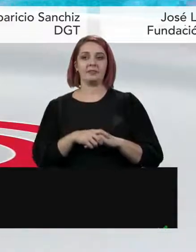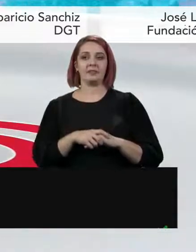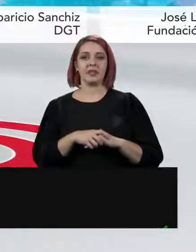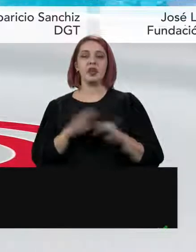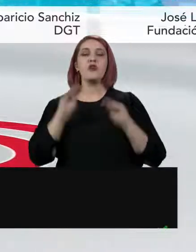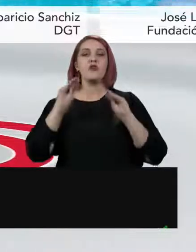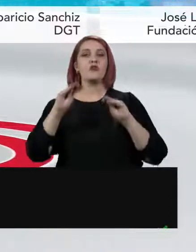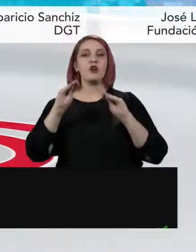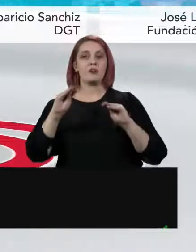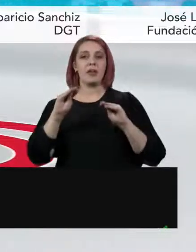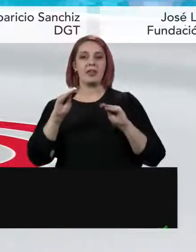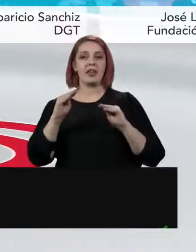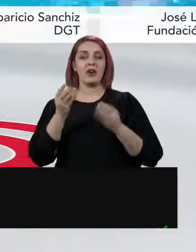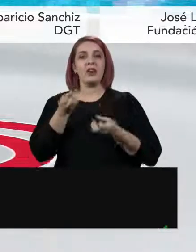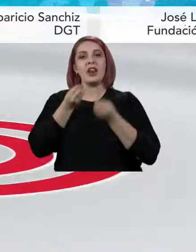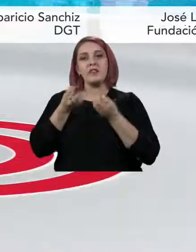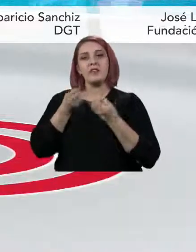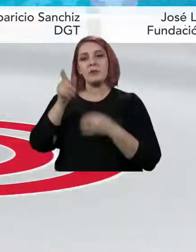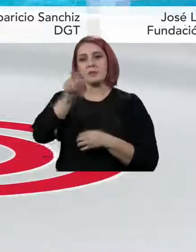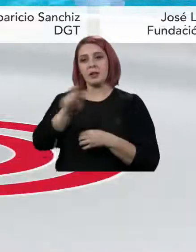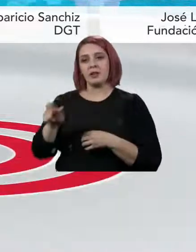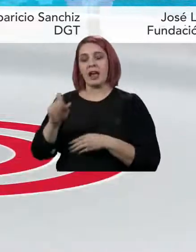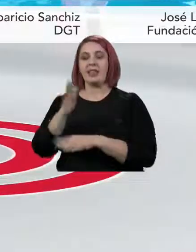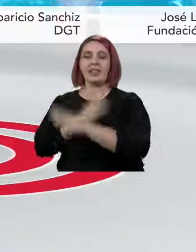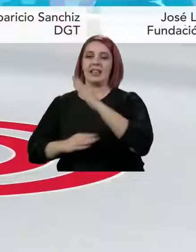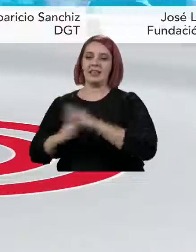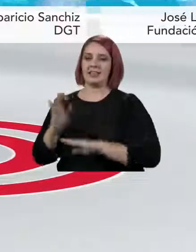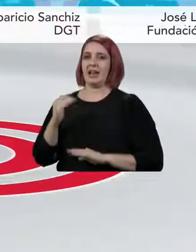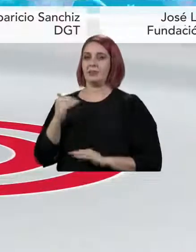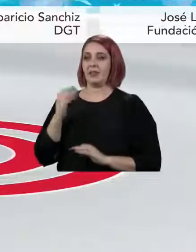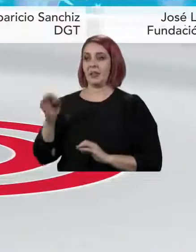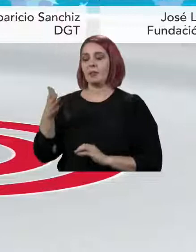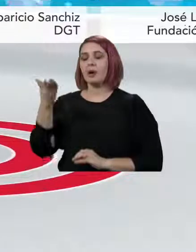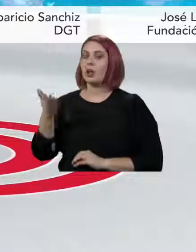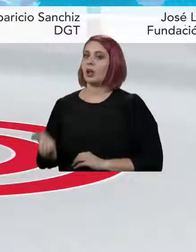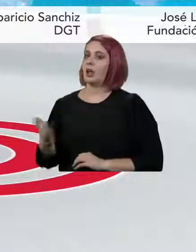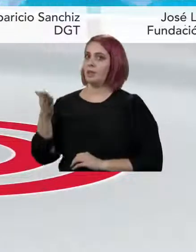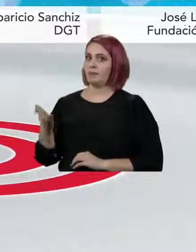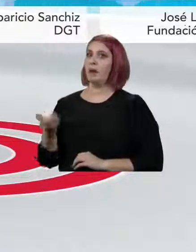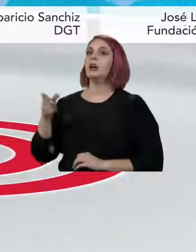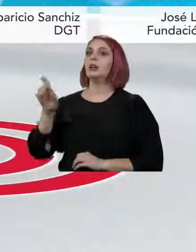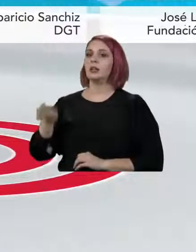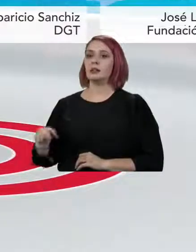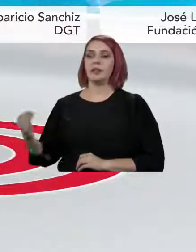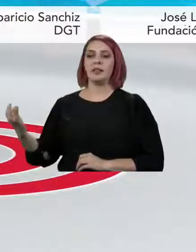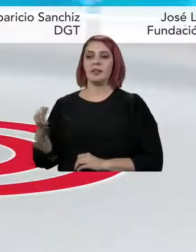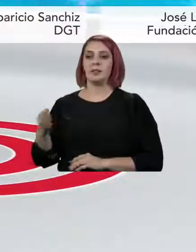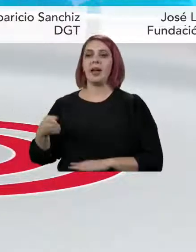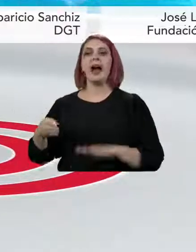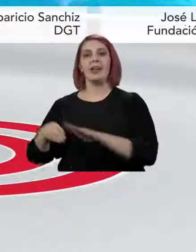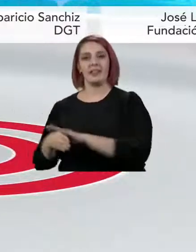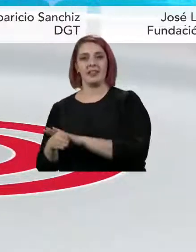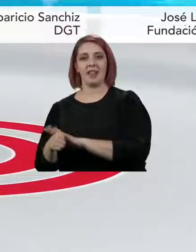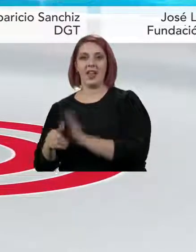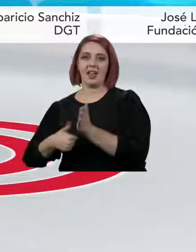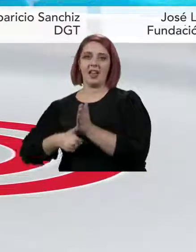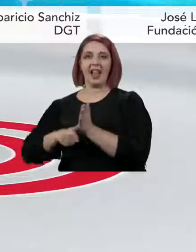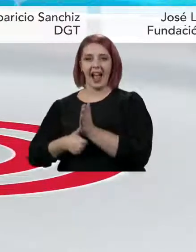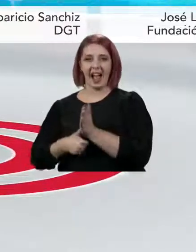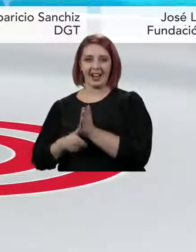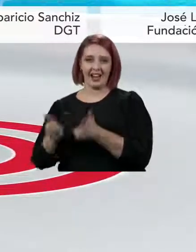esa formación e información para las personas con algún tipo de discapacidad. Thank you for taking into account information for people